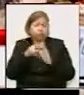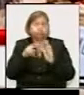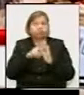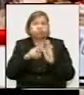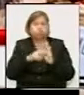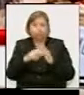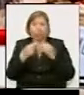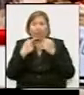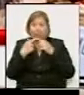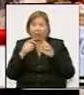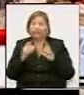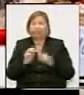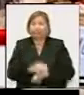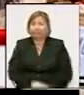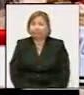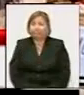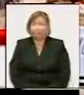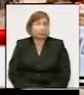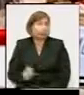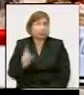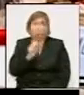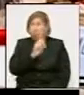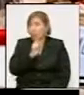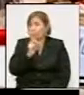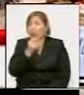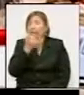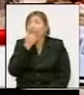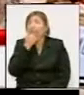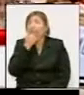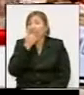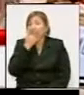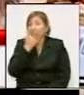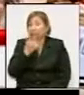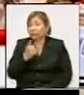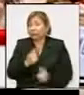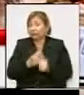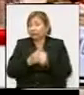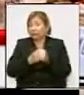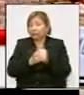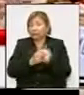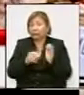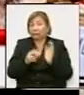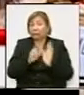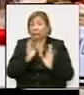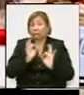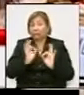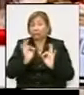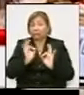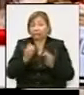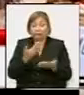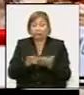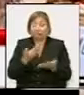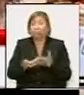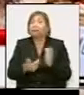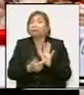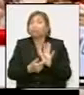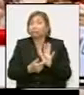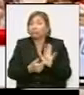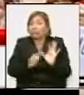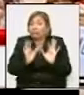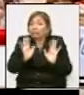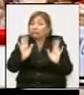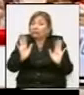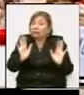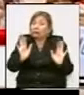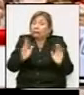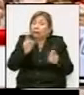delitos informáticos. Sin embargo, no deberíamos cometer el error de continuar haciendo políticas públicas sin evidencia. No sabemos cuánta gente ha sido